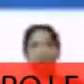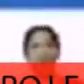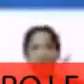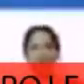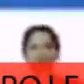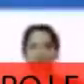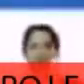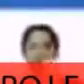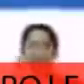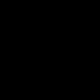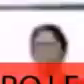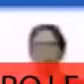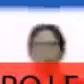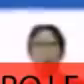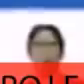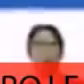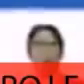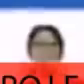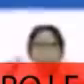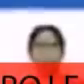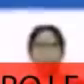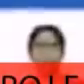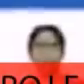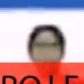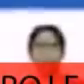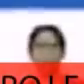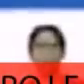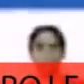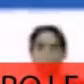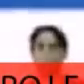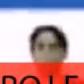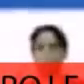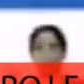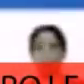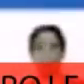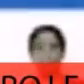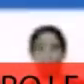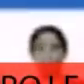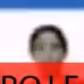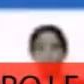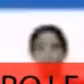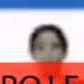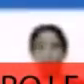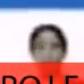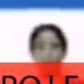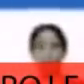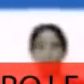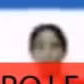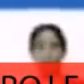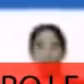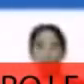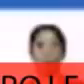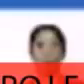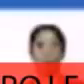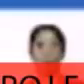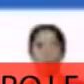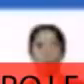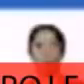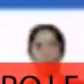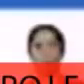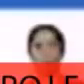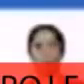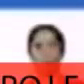que el país lo entienda. Y que cuando eso es una meta de la revolución, llevar al país a elecciones, hay que llevarlo entonces con